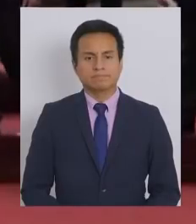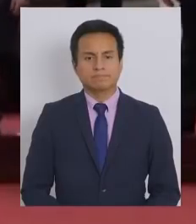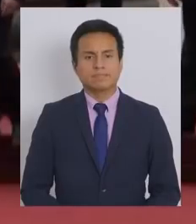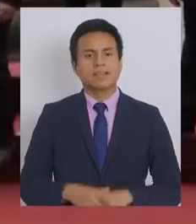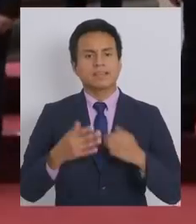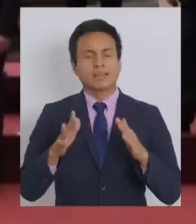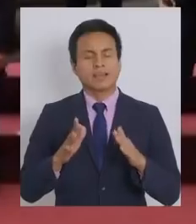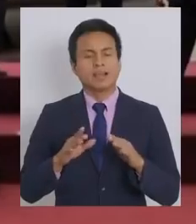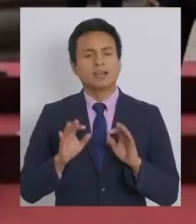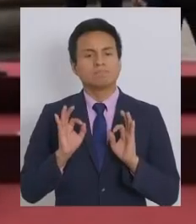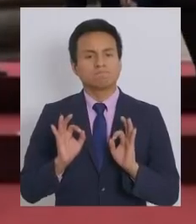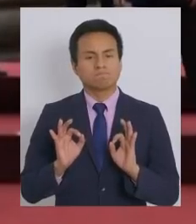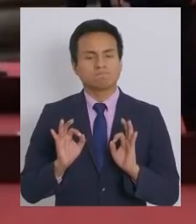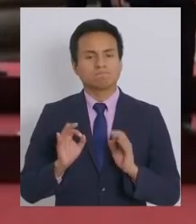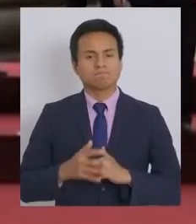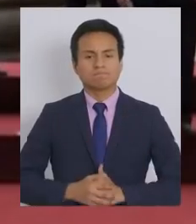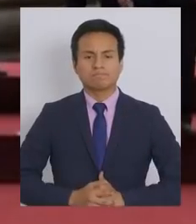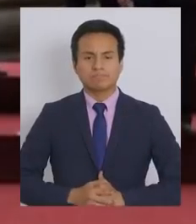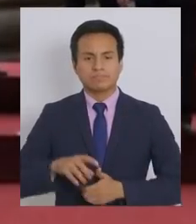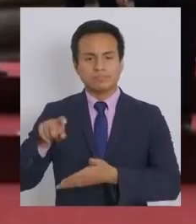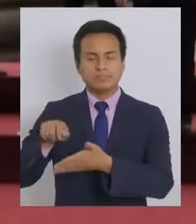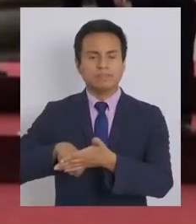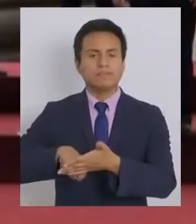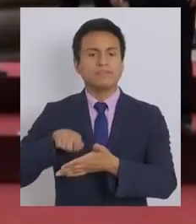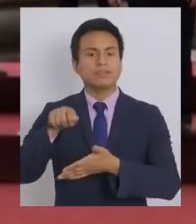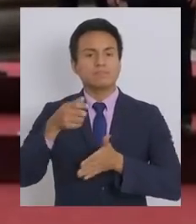Damos curso a la firma.